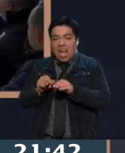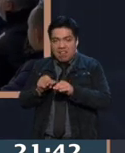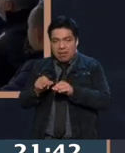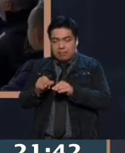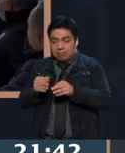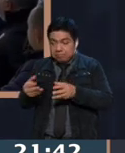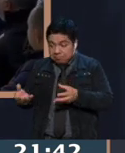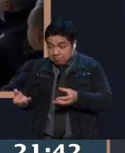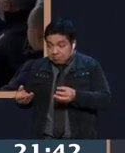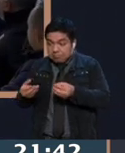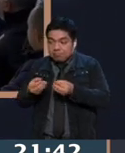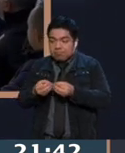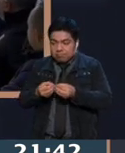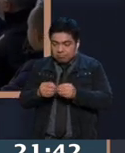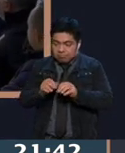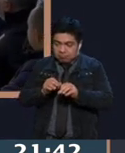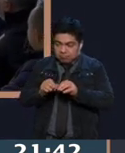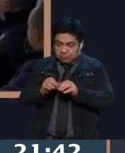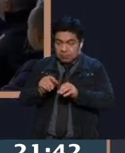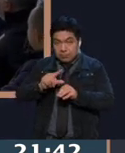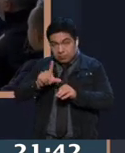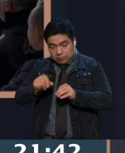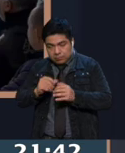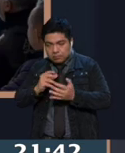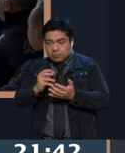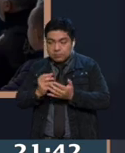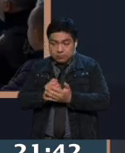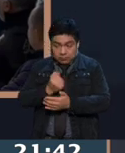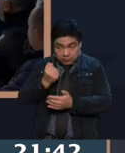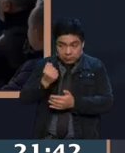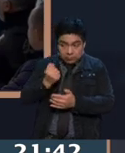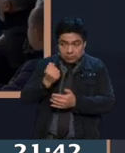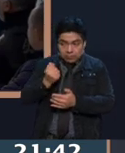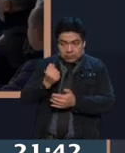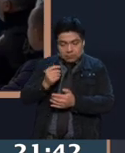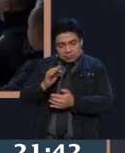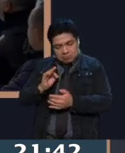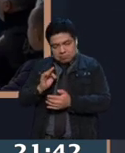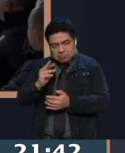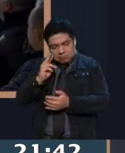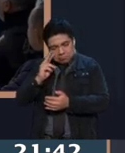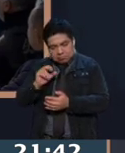esa campaña y cuando ganemos, a ver qué te damos.